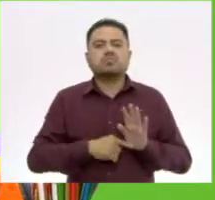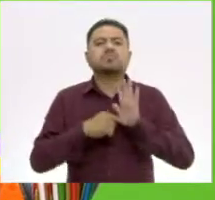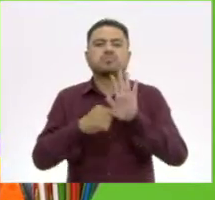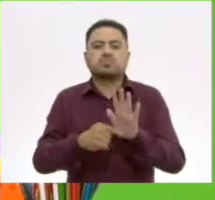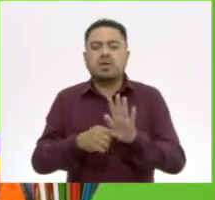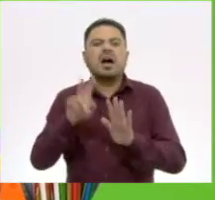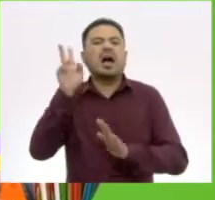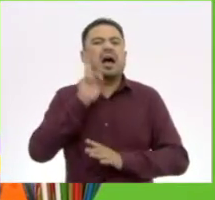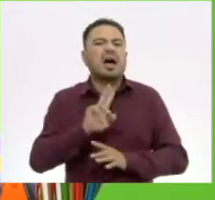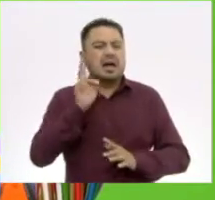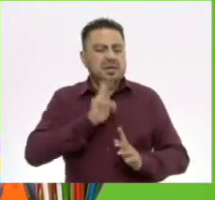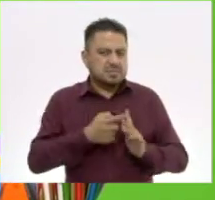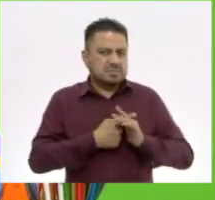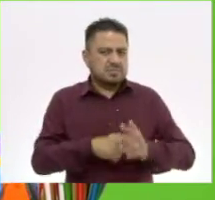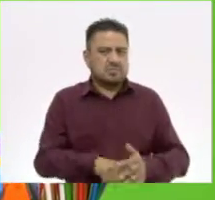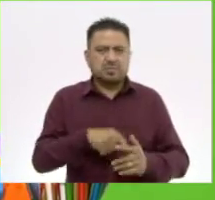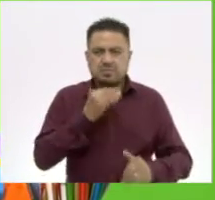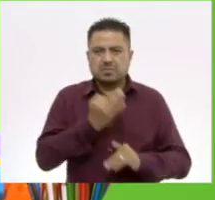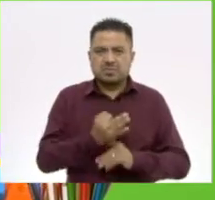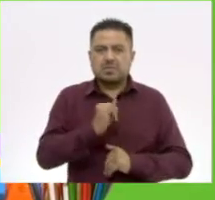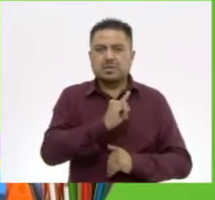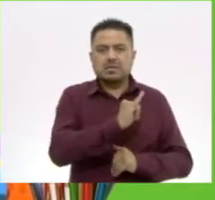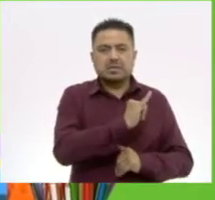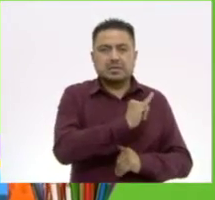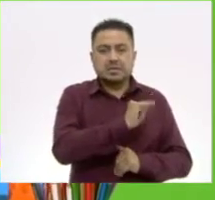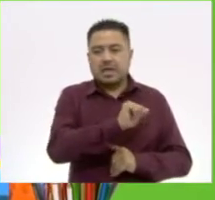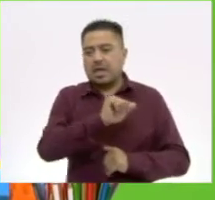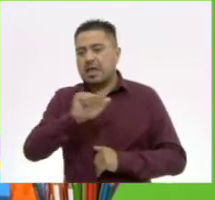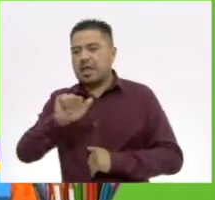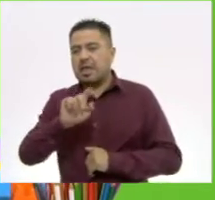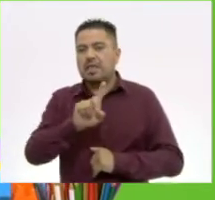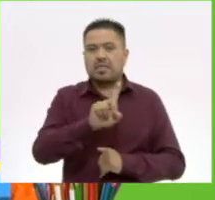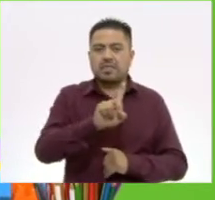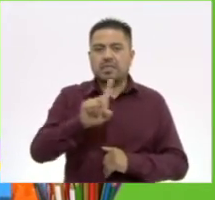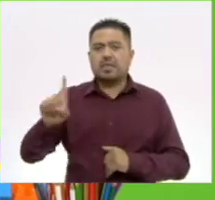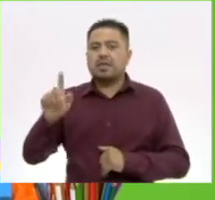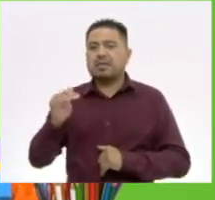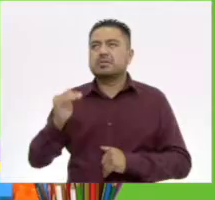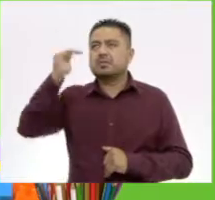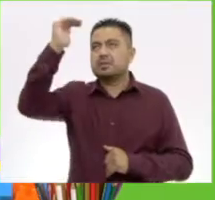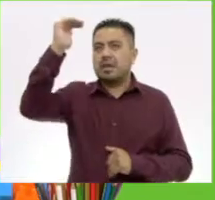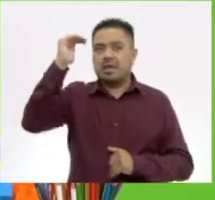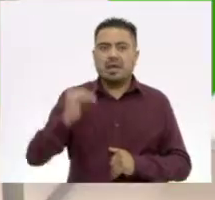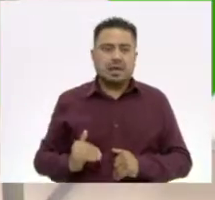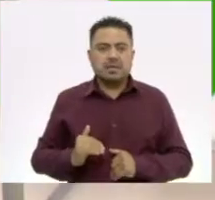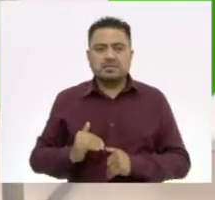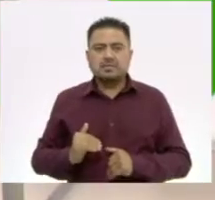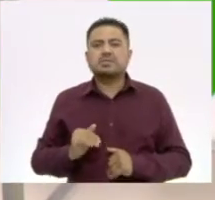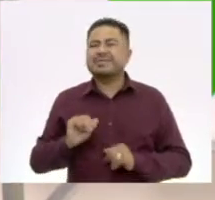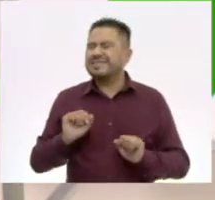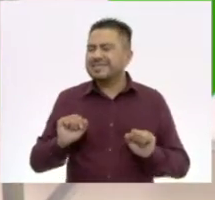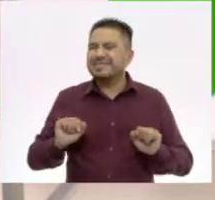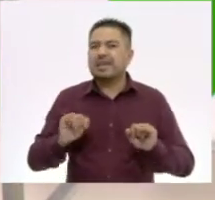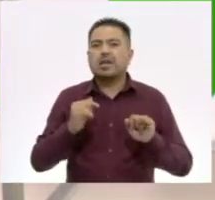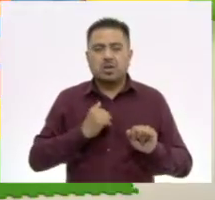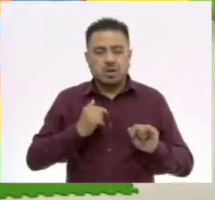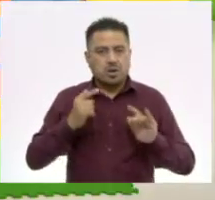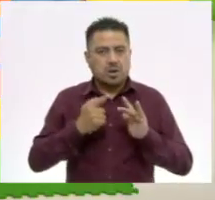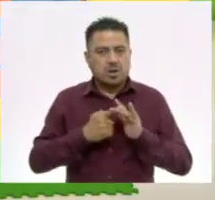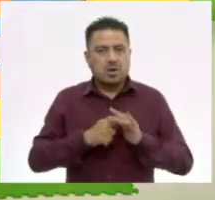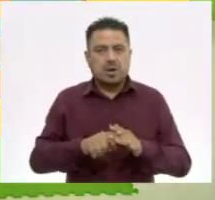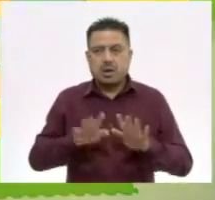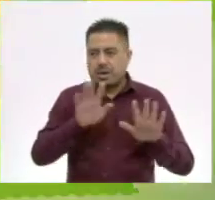vamos a empezar de izquierda a derecha y de arriba hacia abajo vamos a hacer si yo empiezo